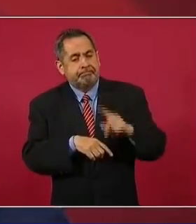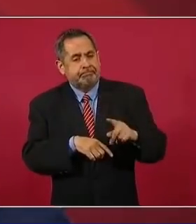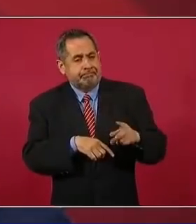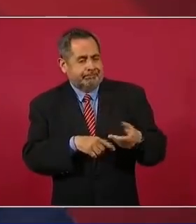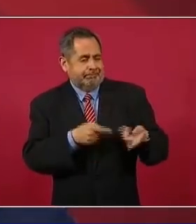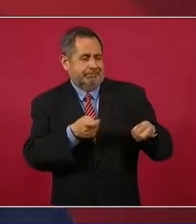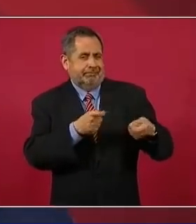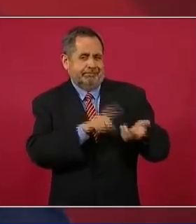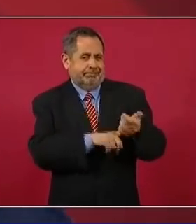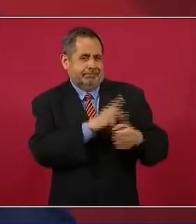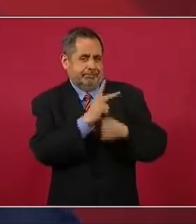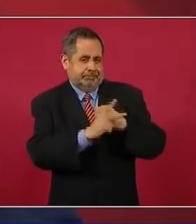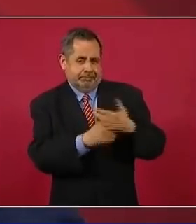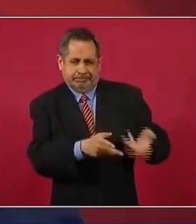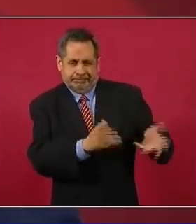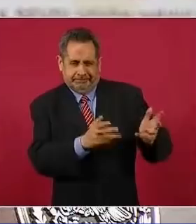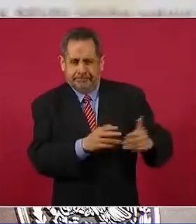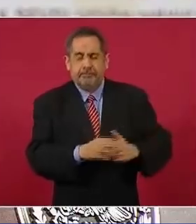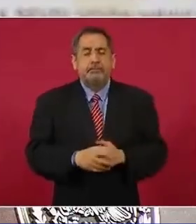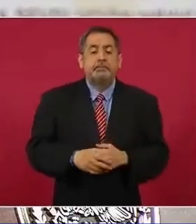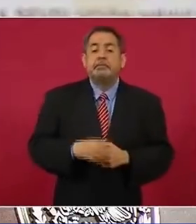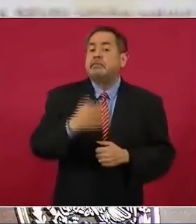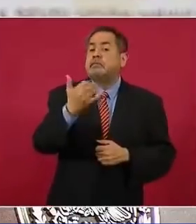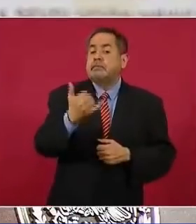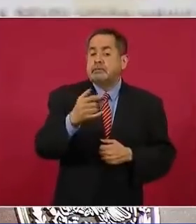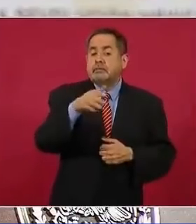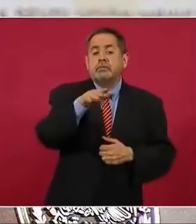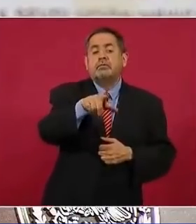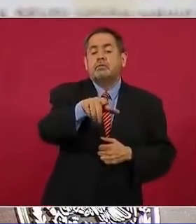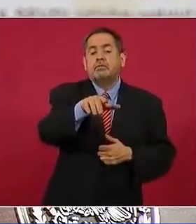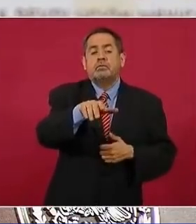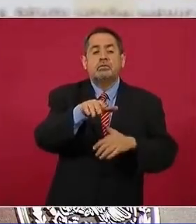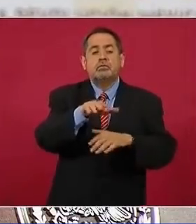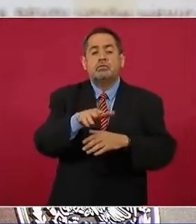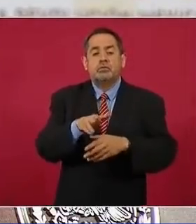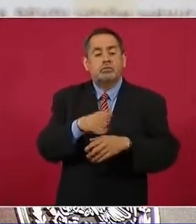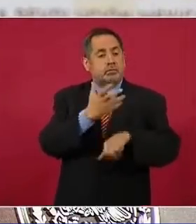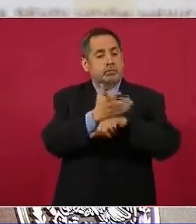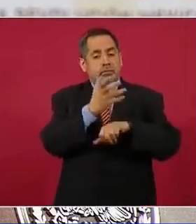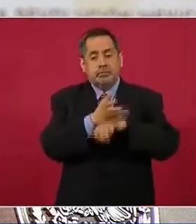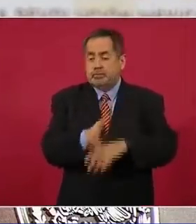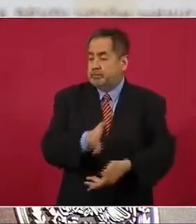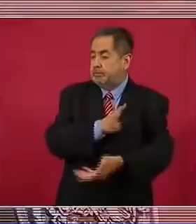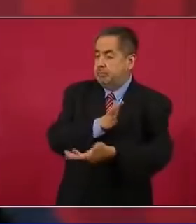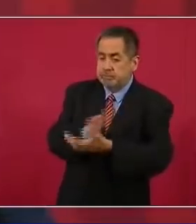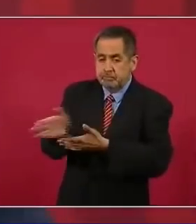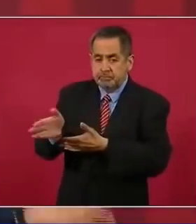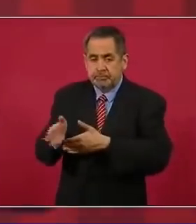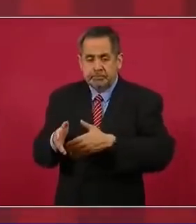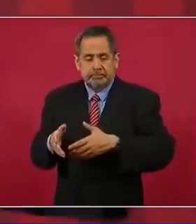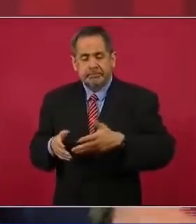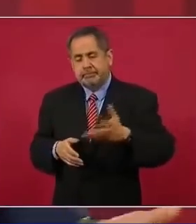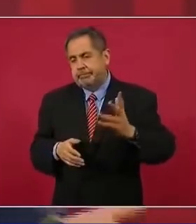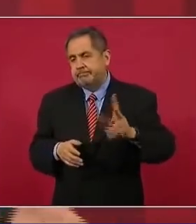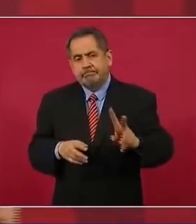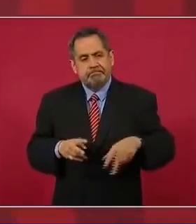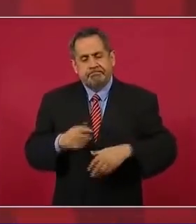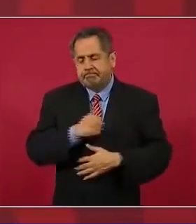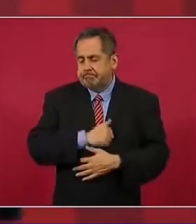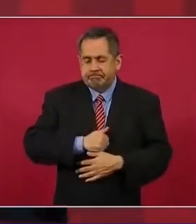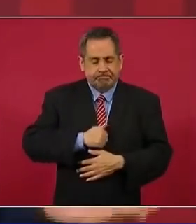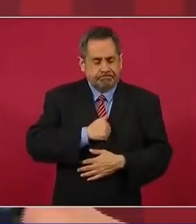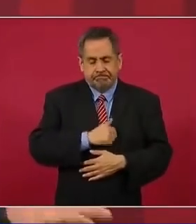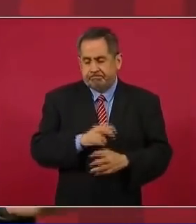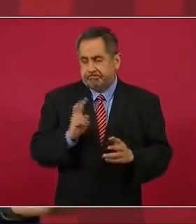país. Y acerca de la intervención de Estados Unidos, pues es muy lamentable,